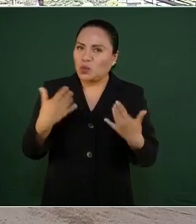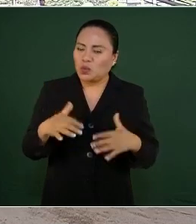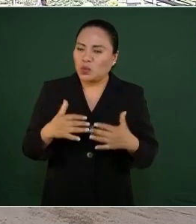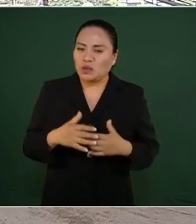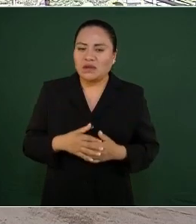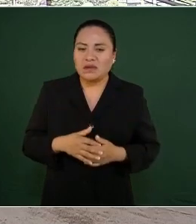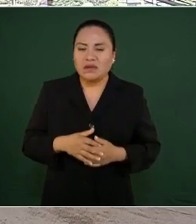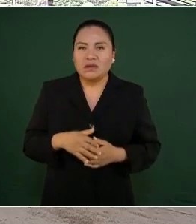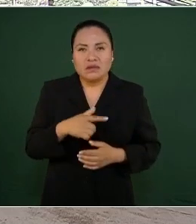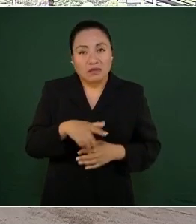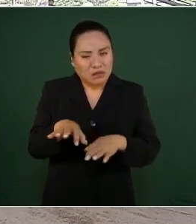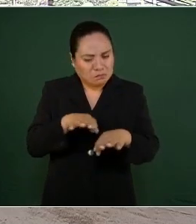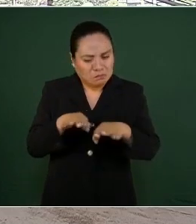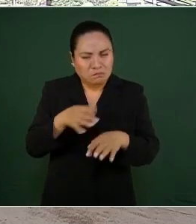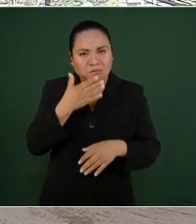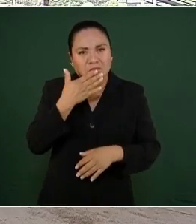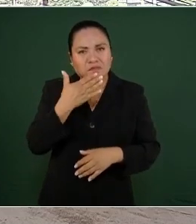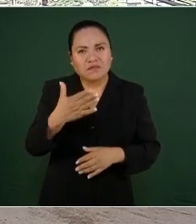empresario,